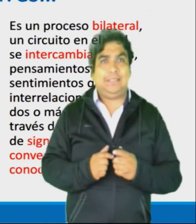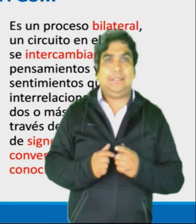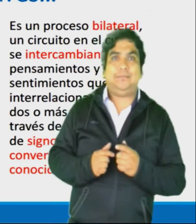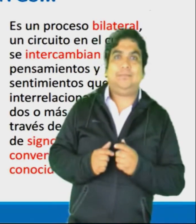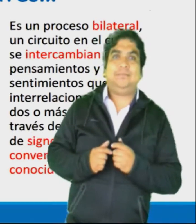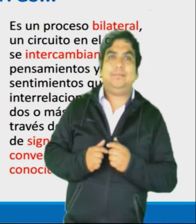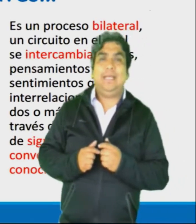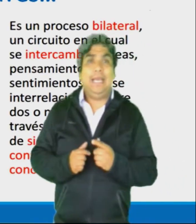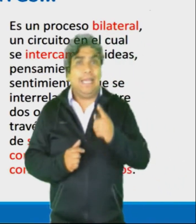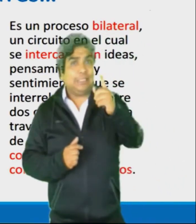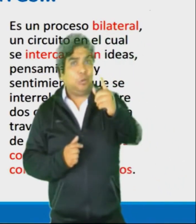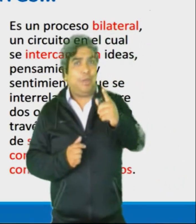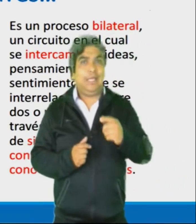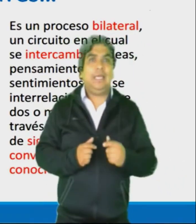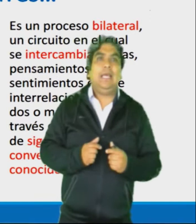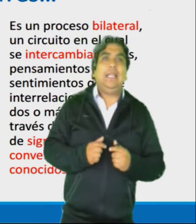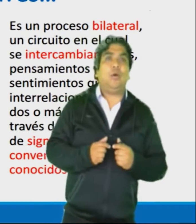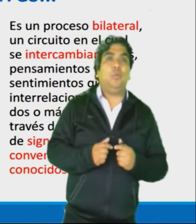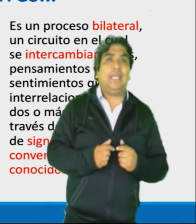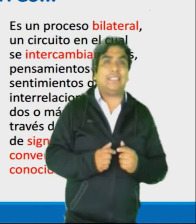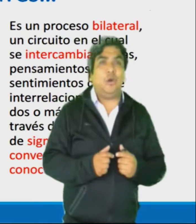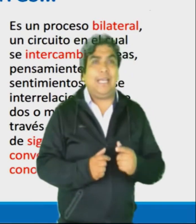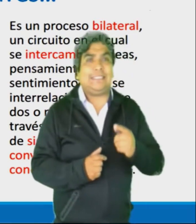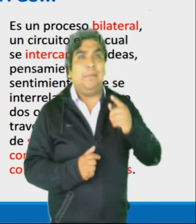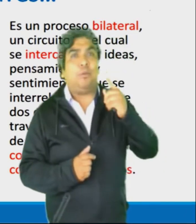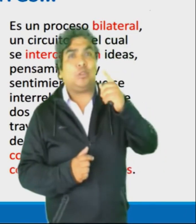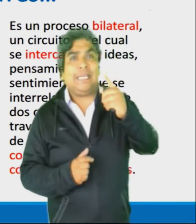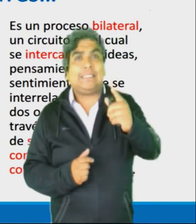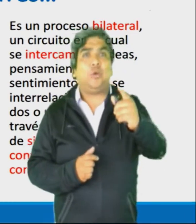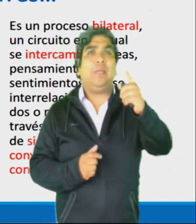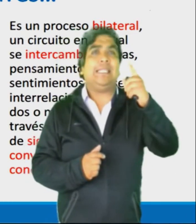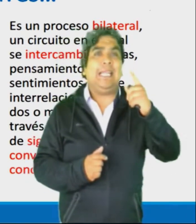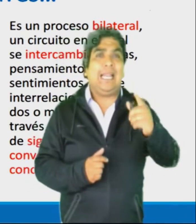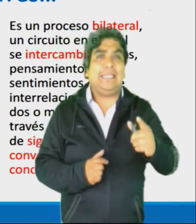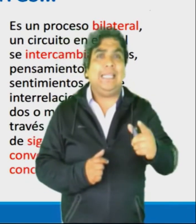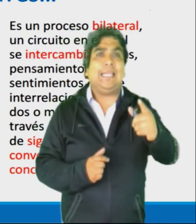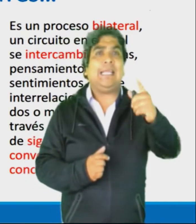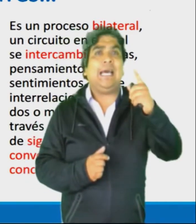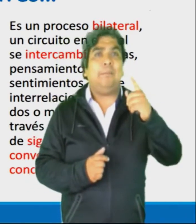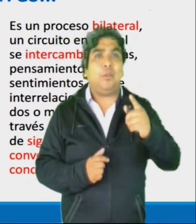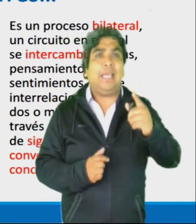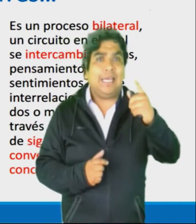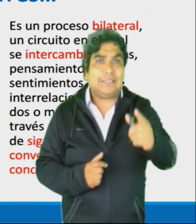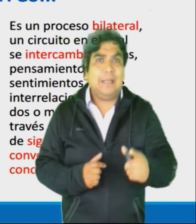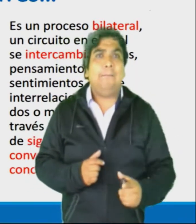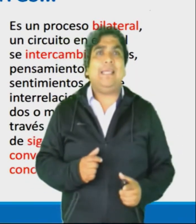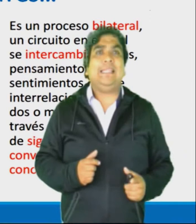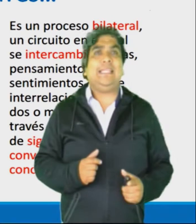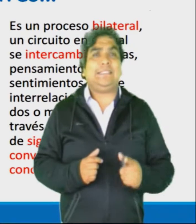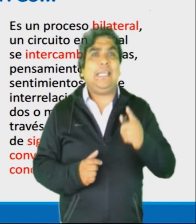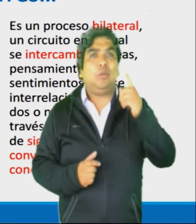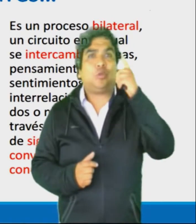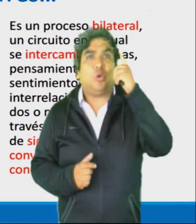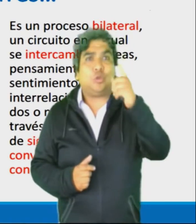participantes. En resumen, la comunicación es el proceso bilateral de intercambio de ideas